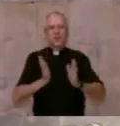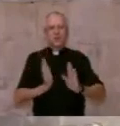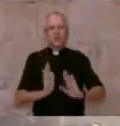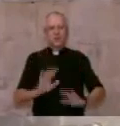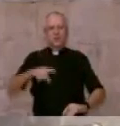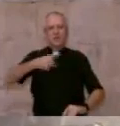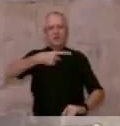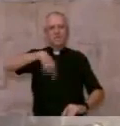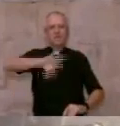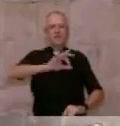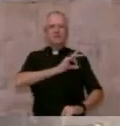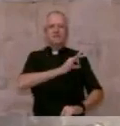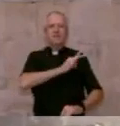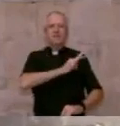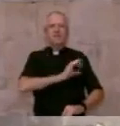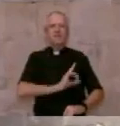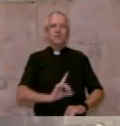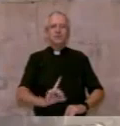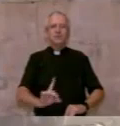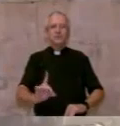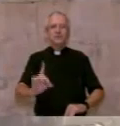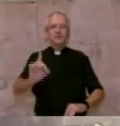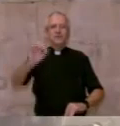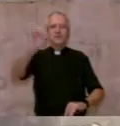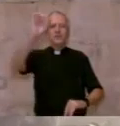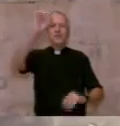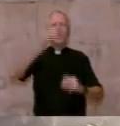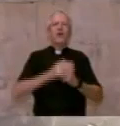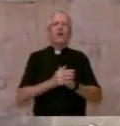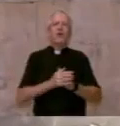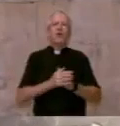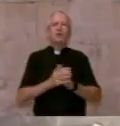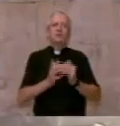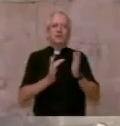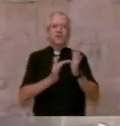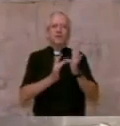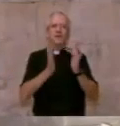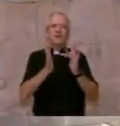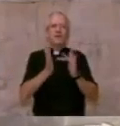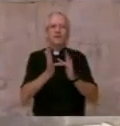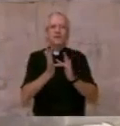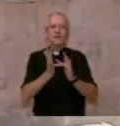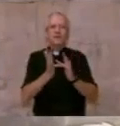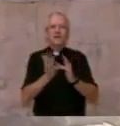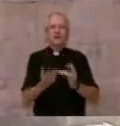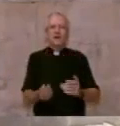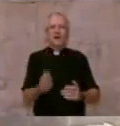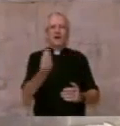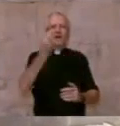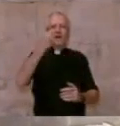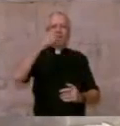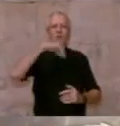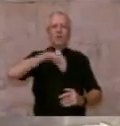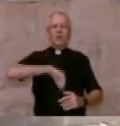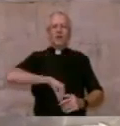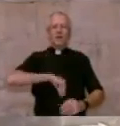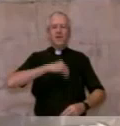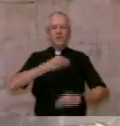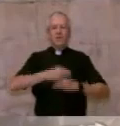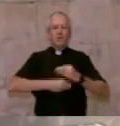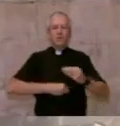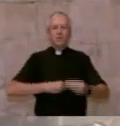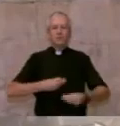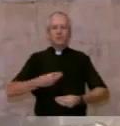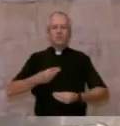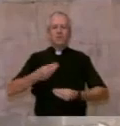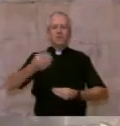Todopoderoso, Creador del cielo y de la tierra, y en Jesucristo, su único Hijo y Señor nuestro, el cual fue concebido por obra